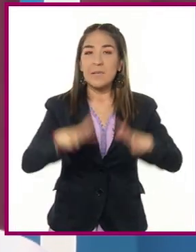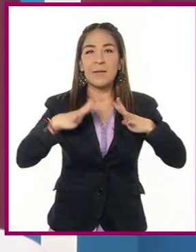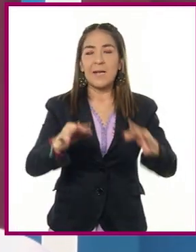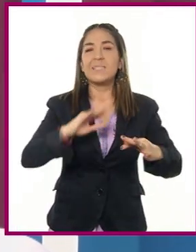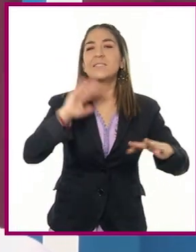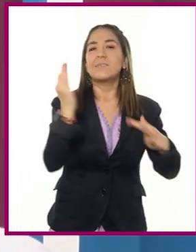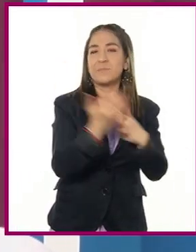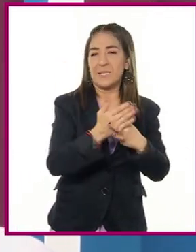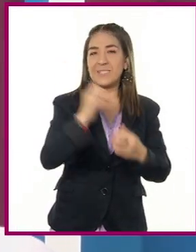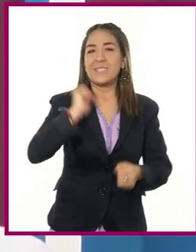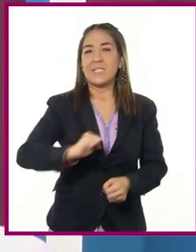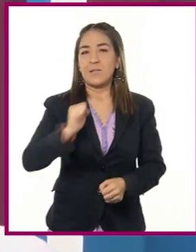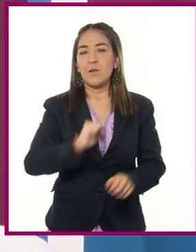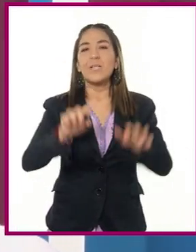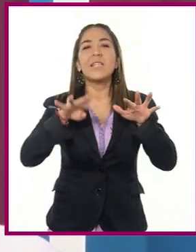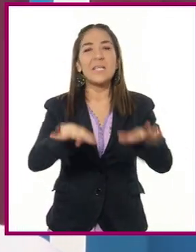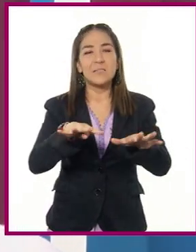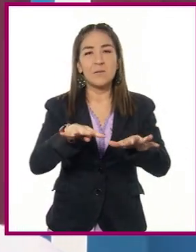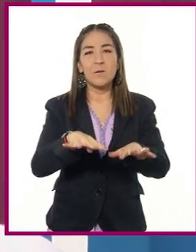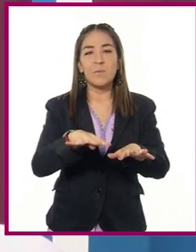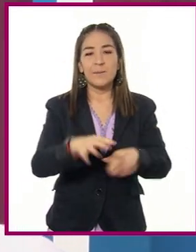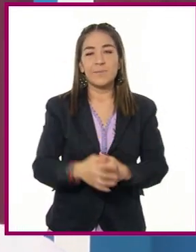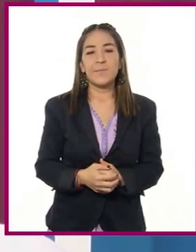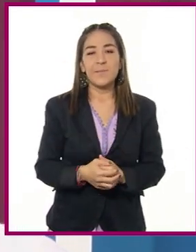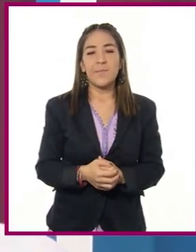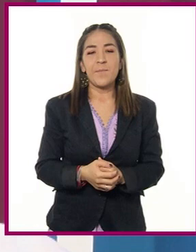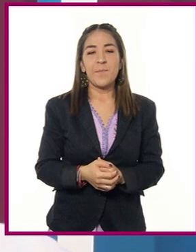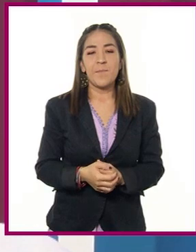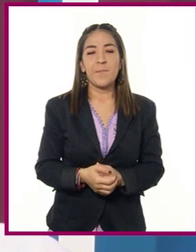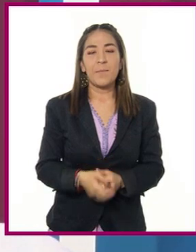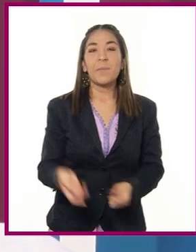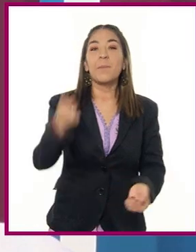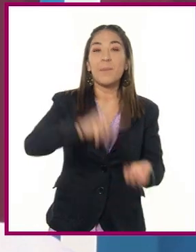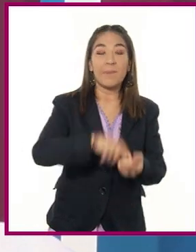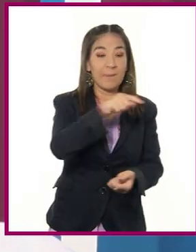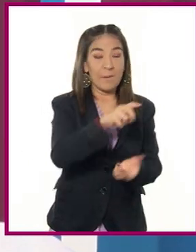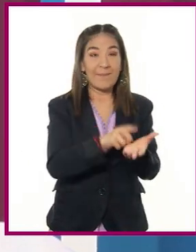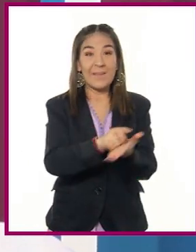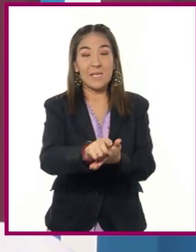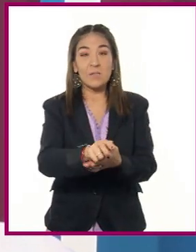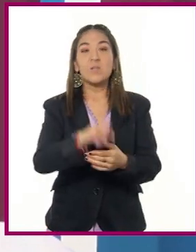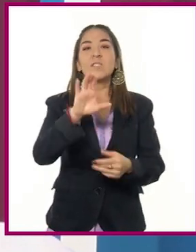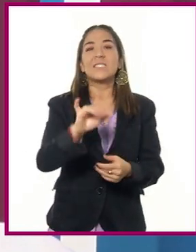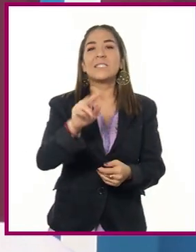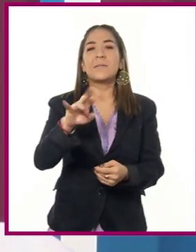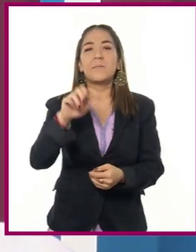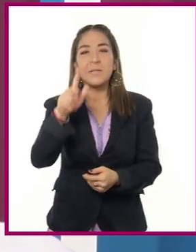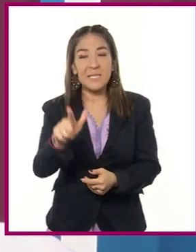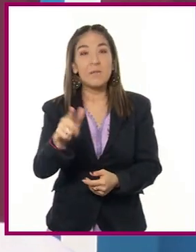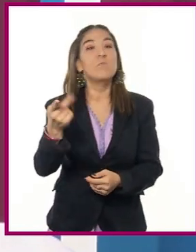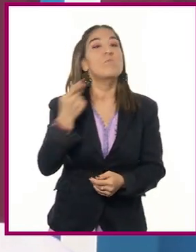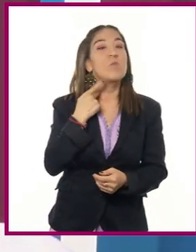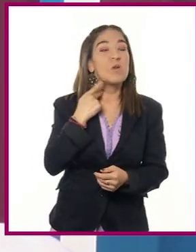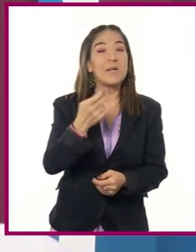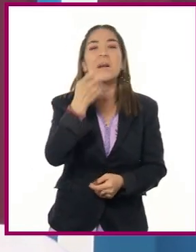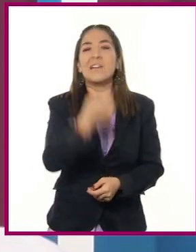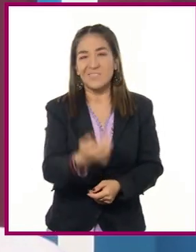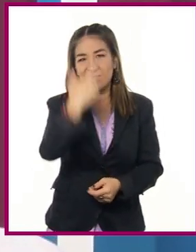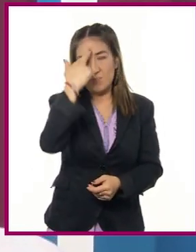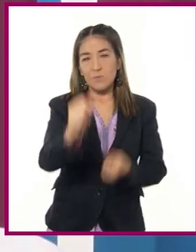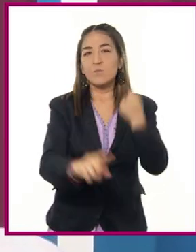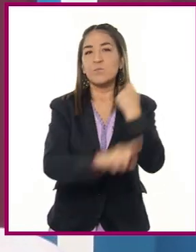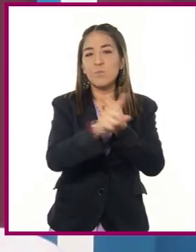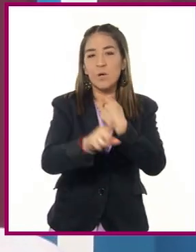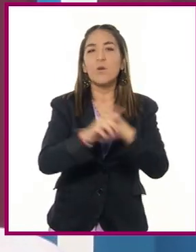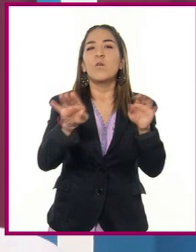siglo XIX, con la ampliación de los derechos civiles y políticos y que entra en crisis como consecuencia del